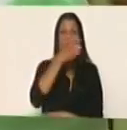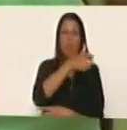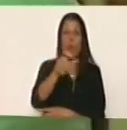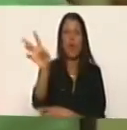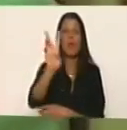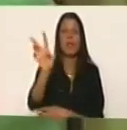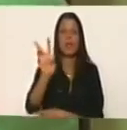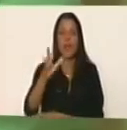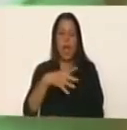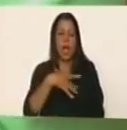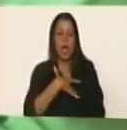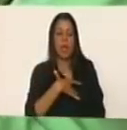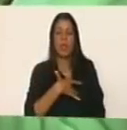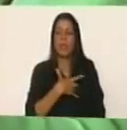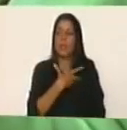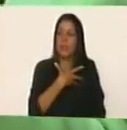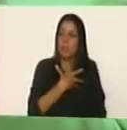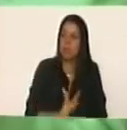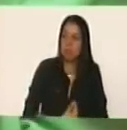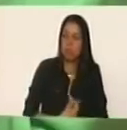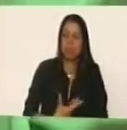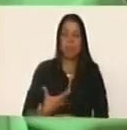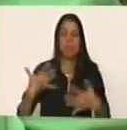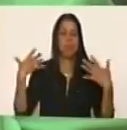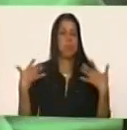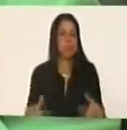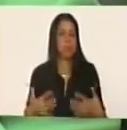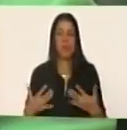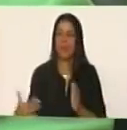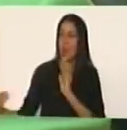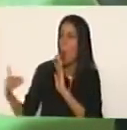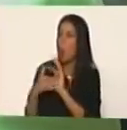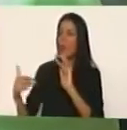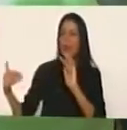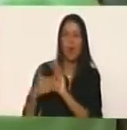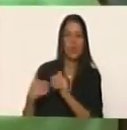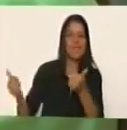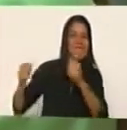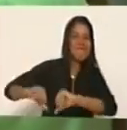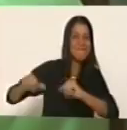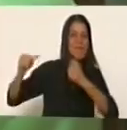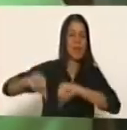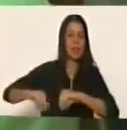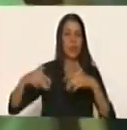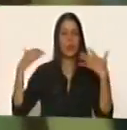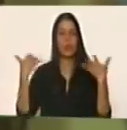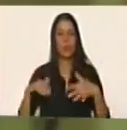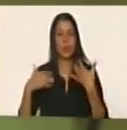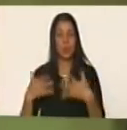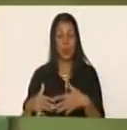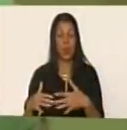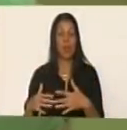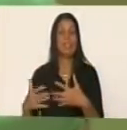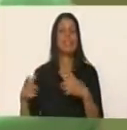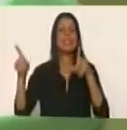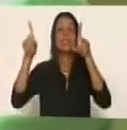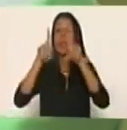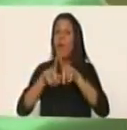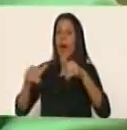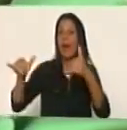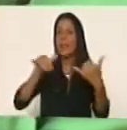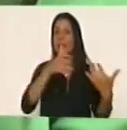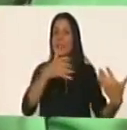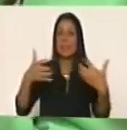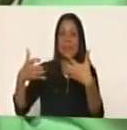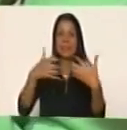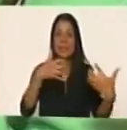pueblo, es que se han roto todos los límites. Y esa batalla se está desarrollando cuerpo a cuerpo, y